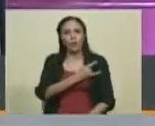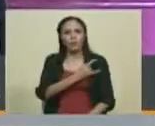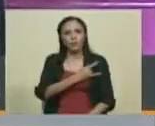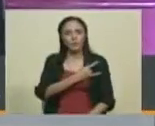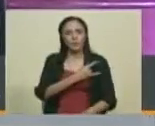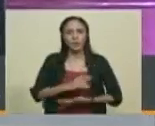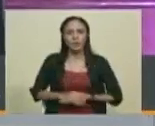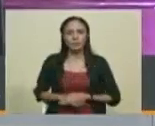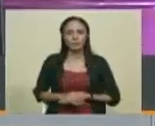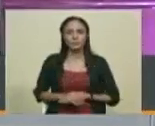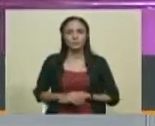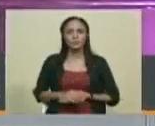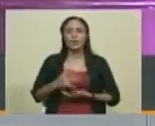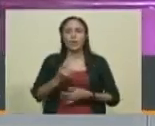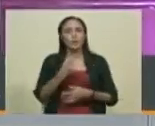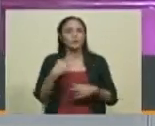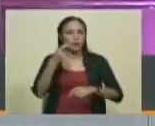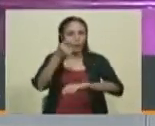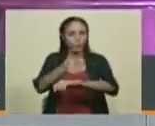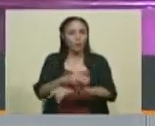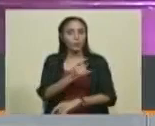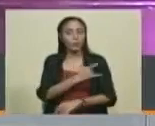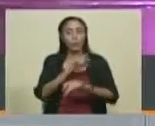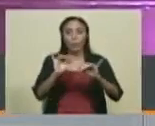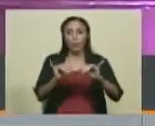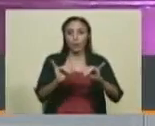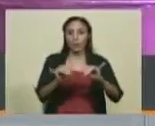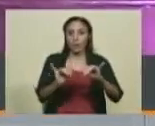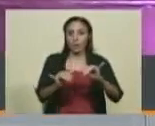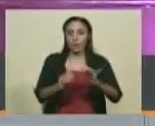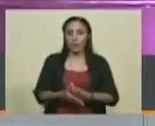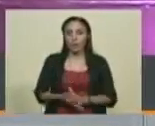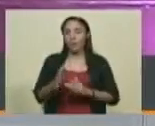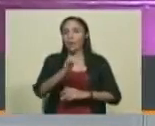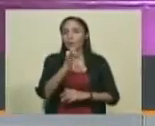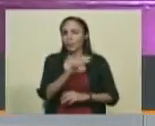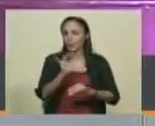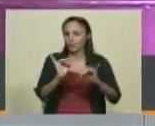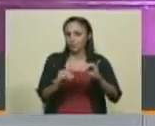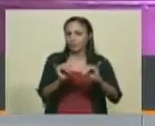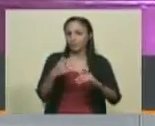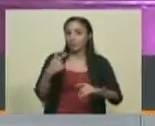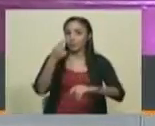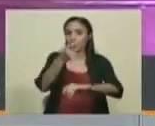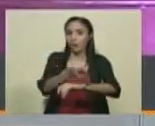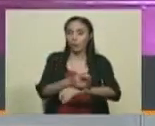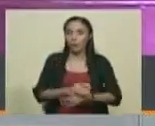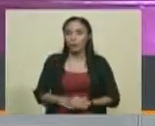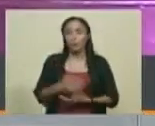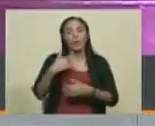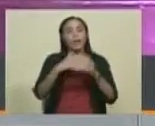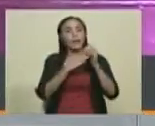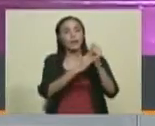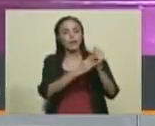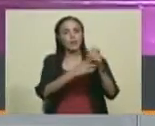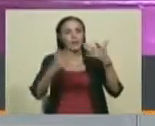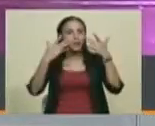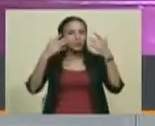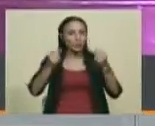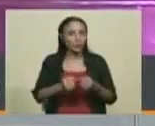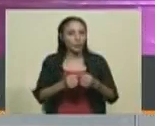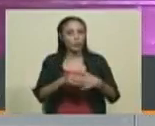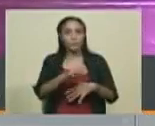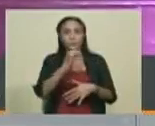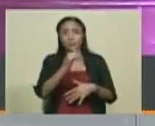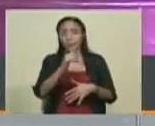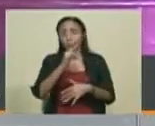Centro Occidental Lisandro Alvarado como ingeniero en informática y es líder de seguridad de la información